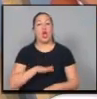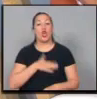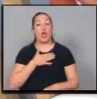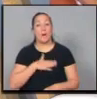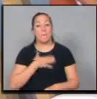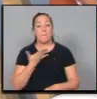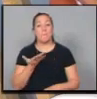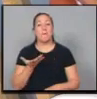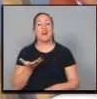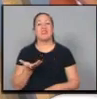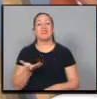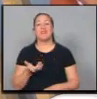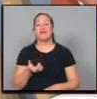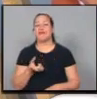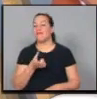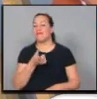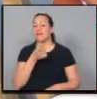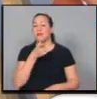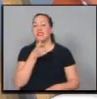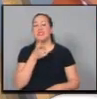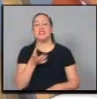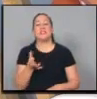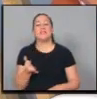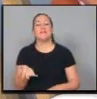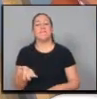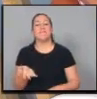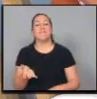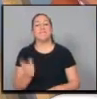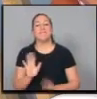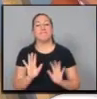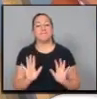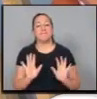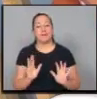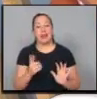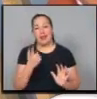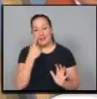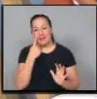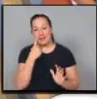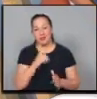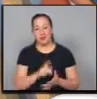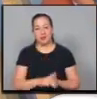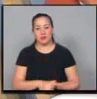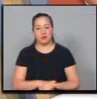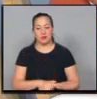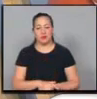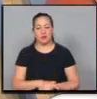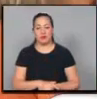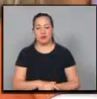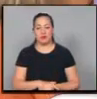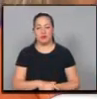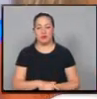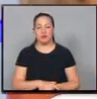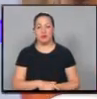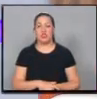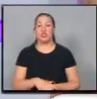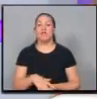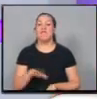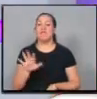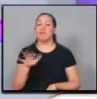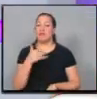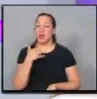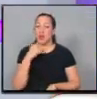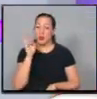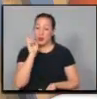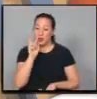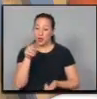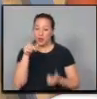tan pobre que no da ni para especular si lo borró. Vivámoslo un par de días más. Bueno, ahora, no sé por qué, si vos me sugestionaste o no, pero veo en esa